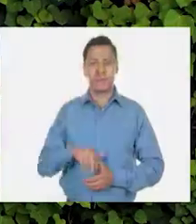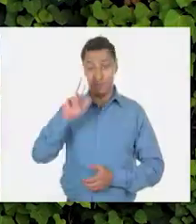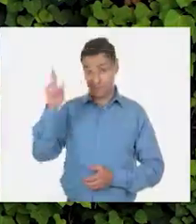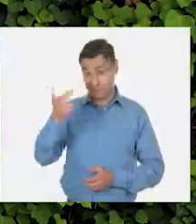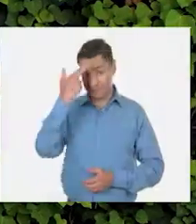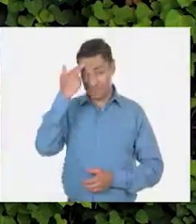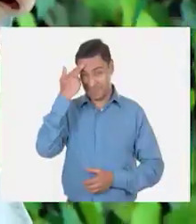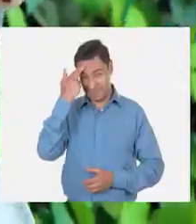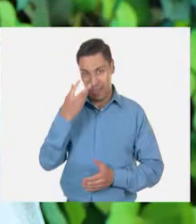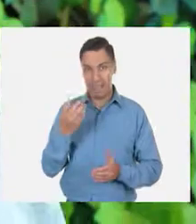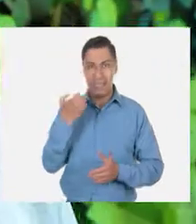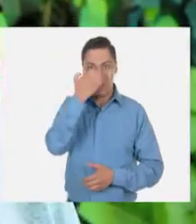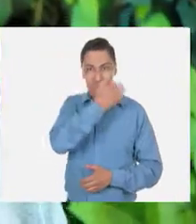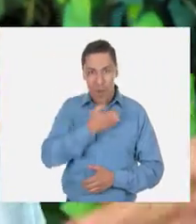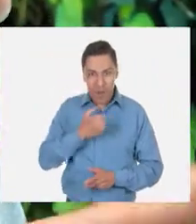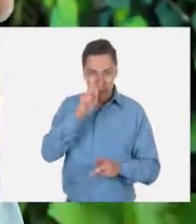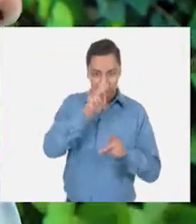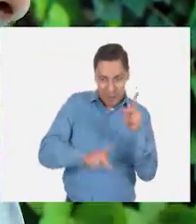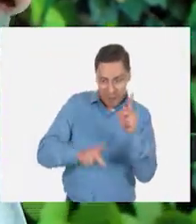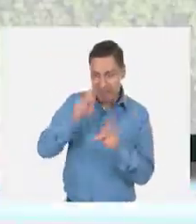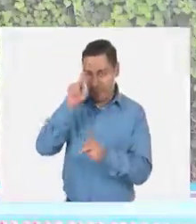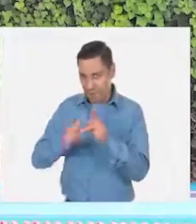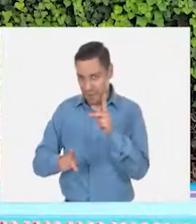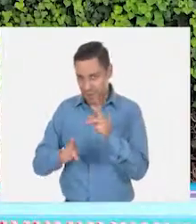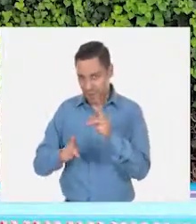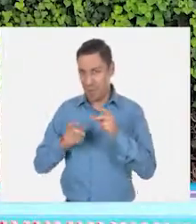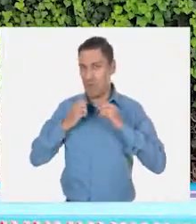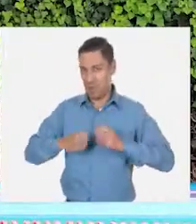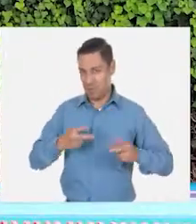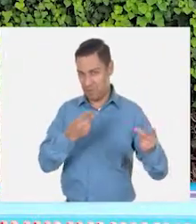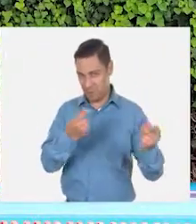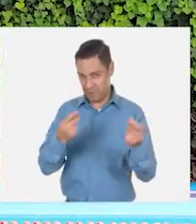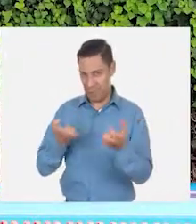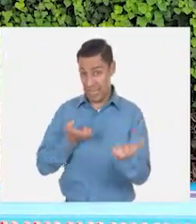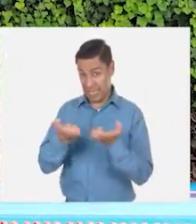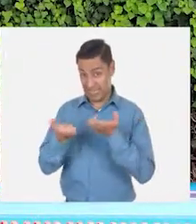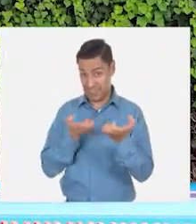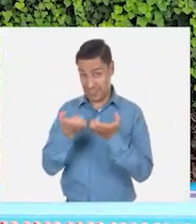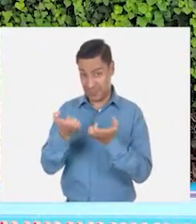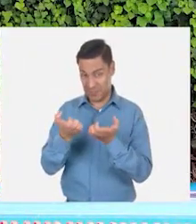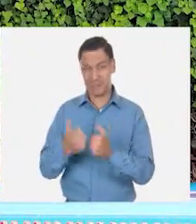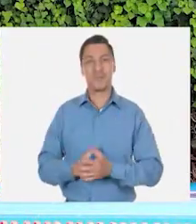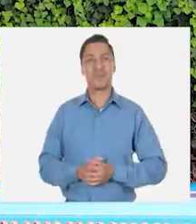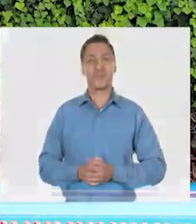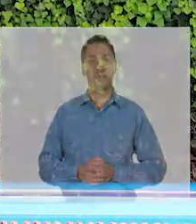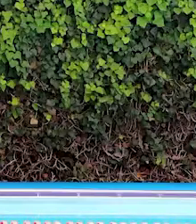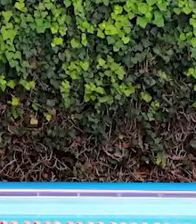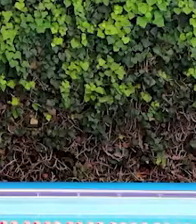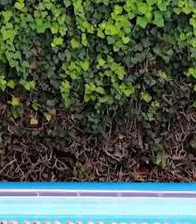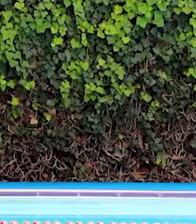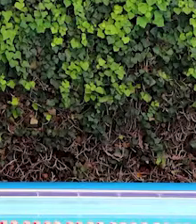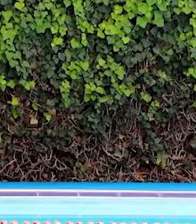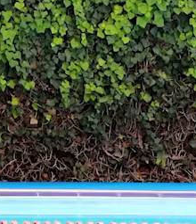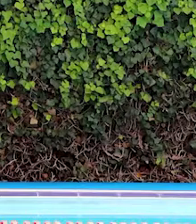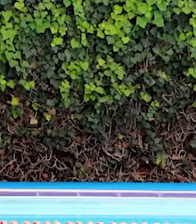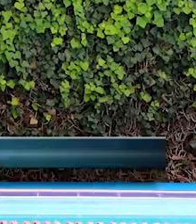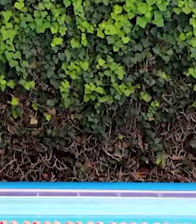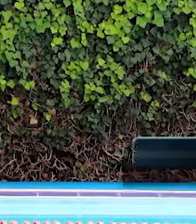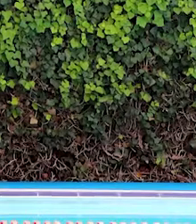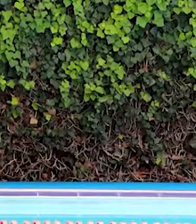Recuerda, entre clase y clase, activa tu cuerpo. Vamos a trabajar un ejercicio de coordinación que se llama caperuza. Vamos a levantar